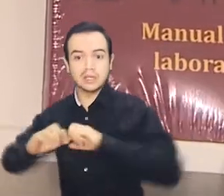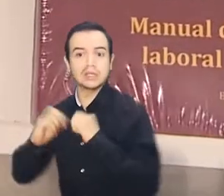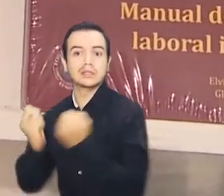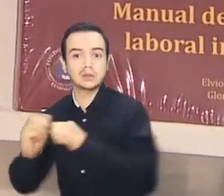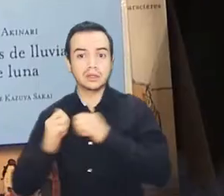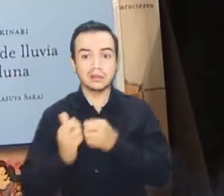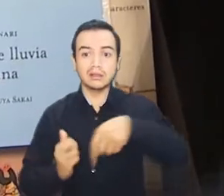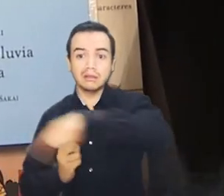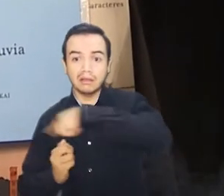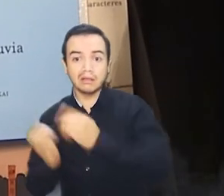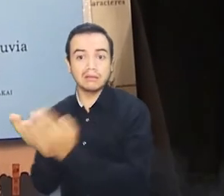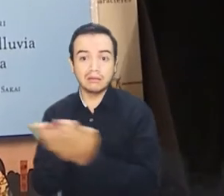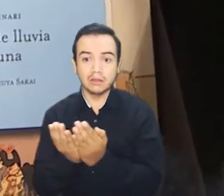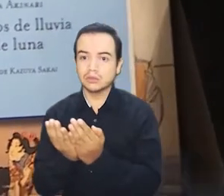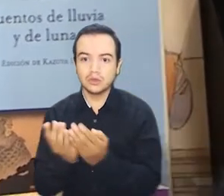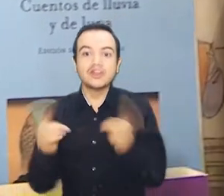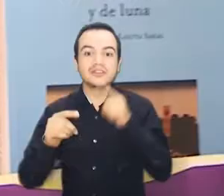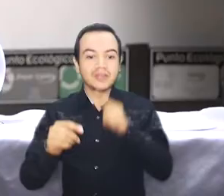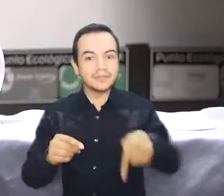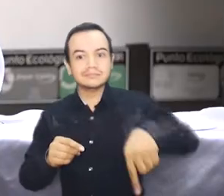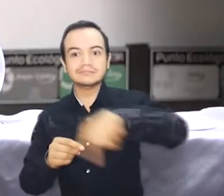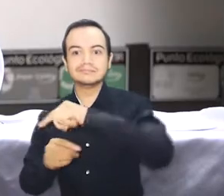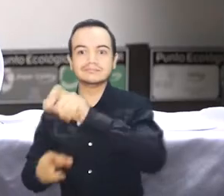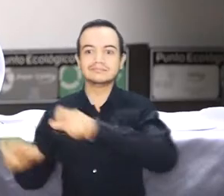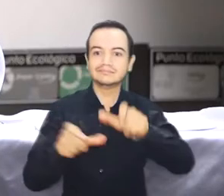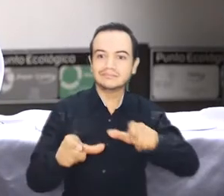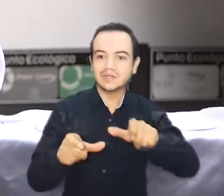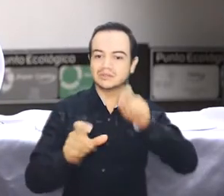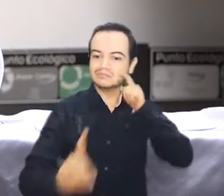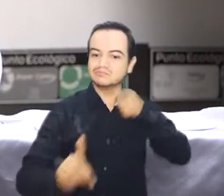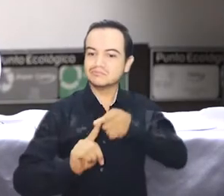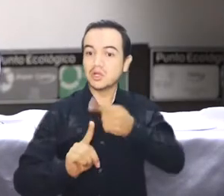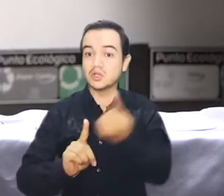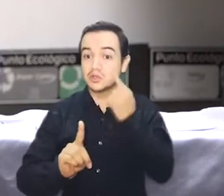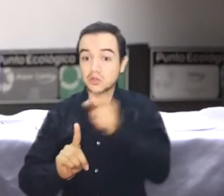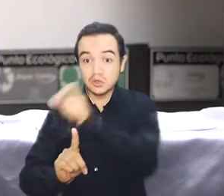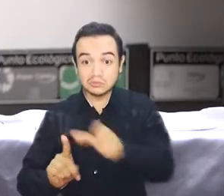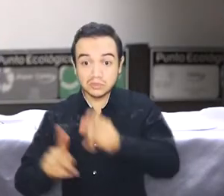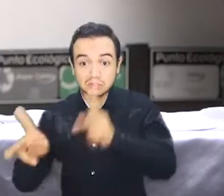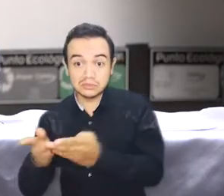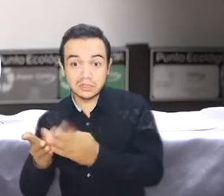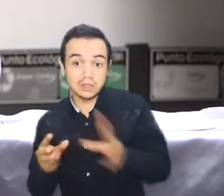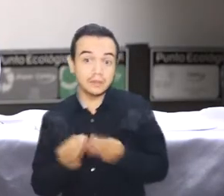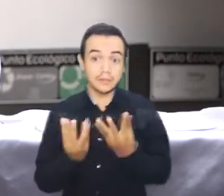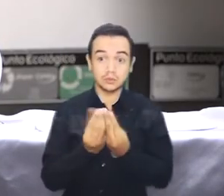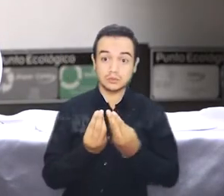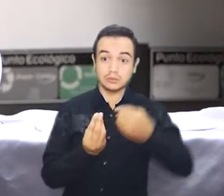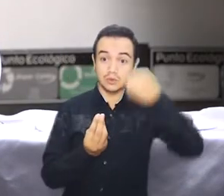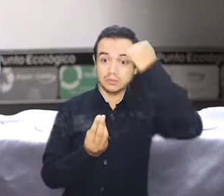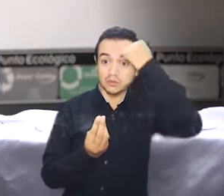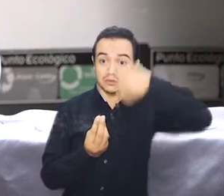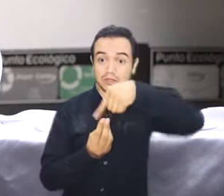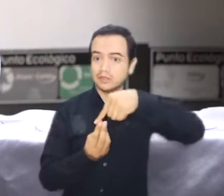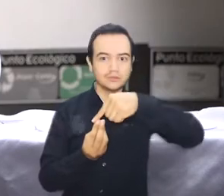el campus y en las aulas y en el trabajo con la comunidad universitaria, digamos, central, el núcleo de la comunidad universitaria, que son